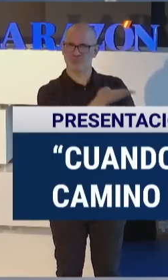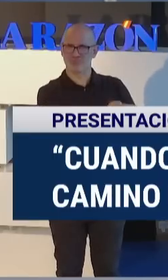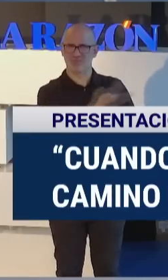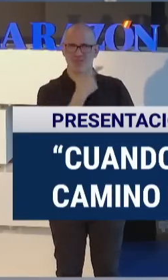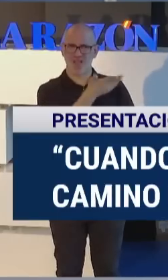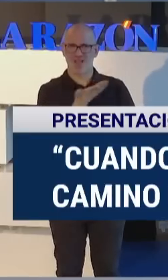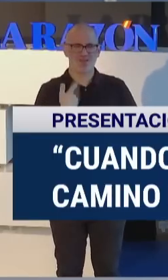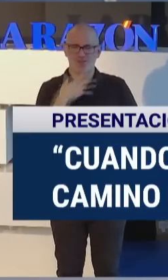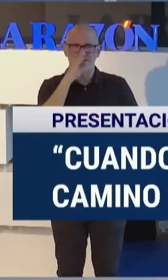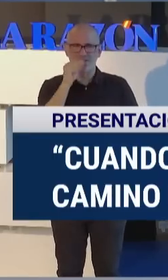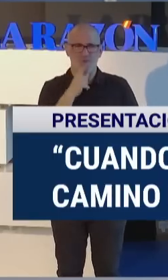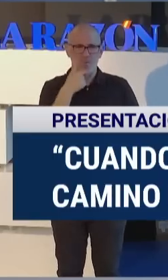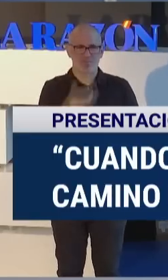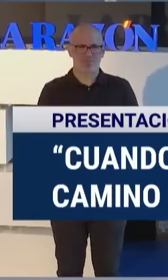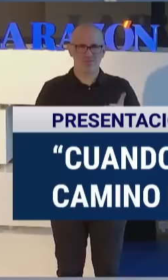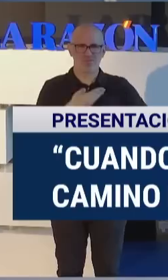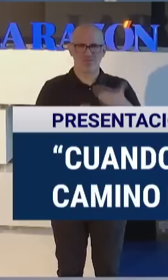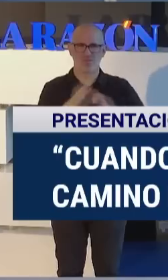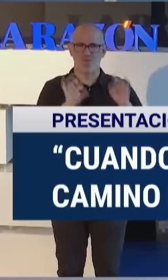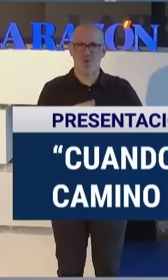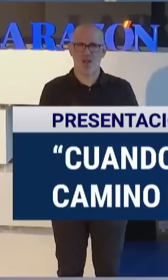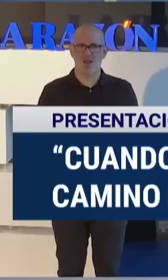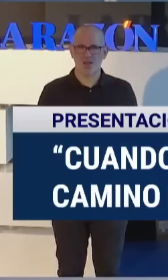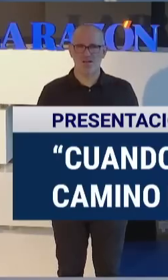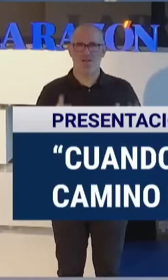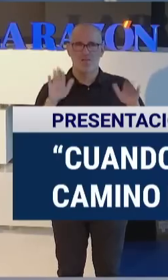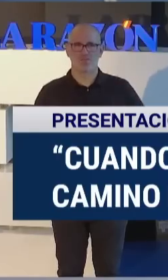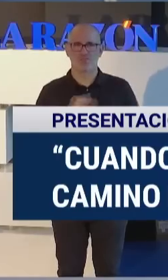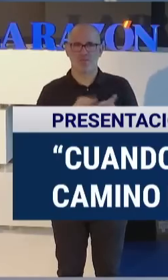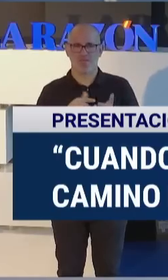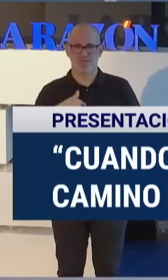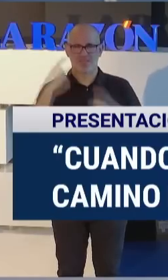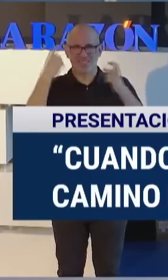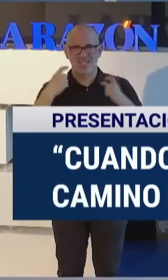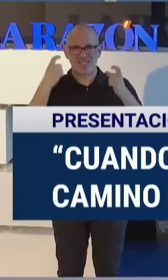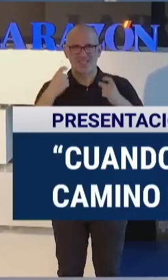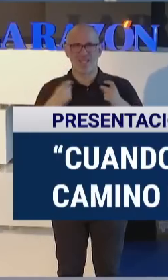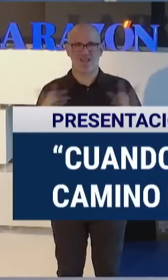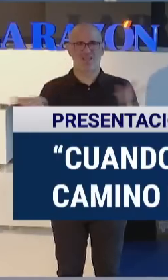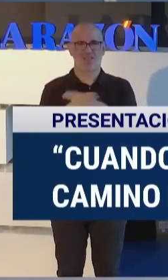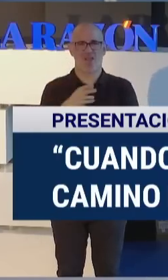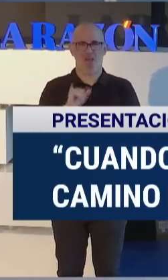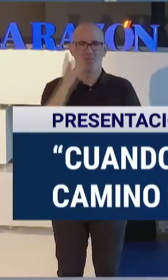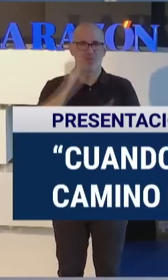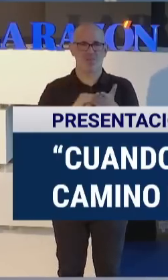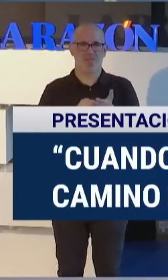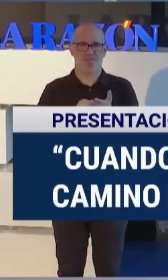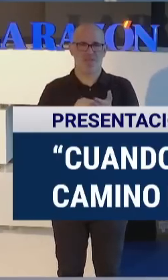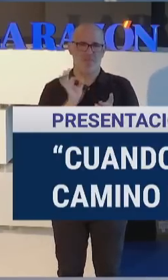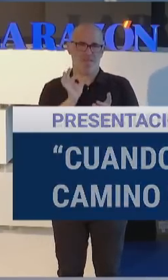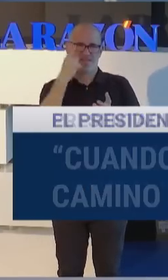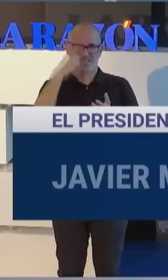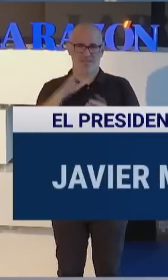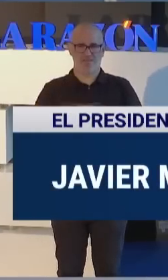tan condescendiente? Y si bien yo siempre traté de incorporar las restricciones, vos sabés que tenemos muchas de nuestras filas